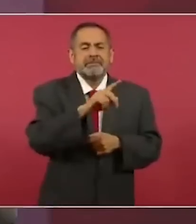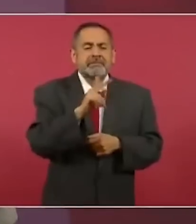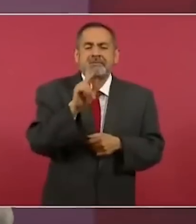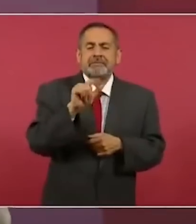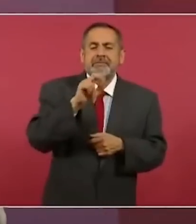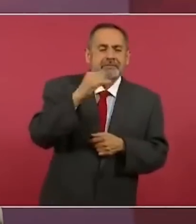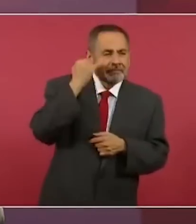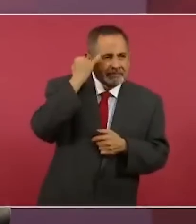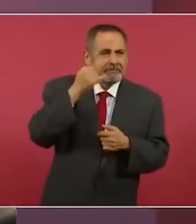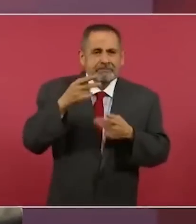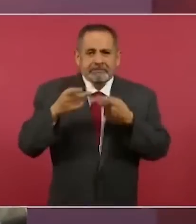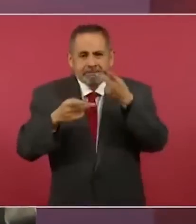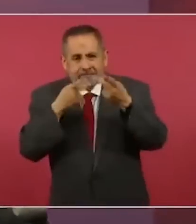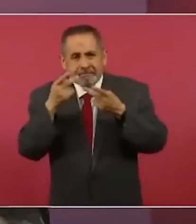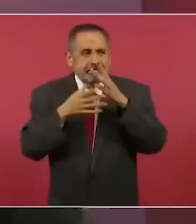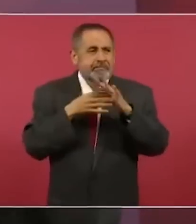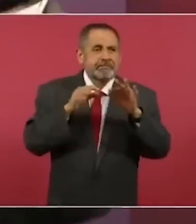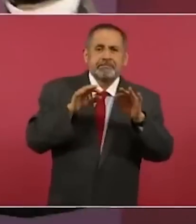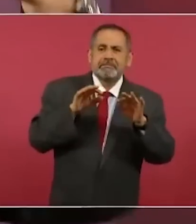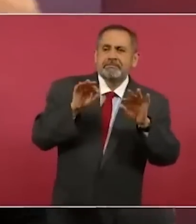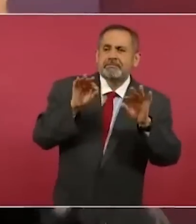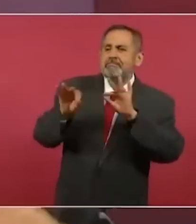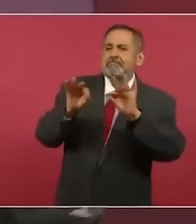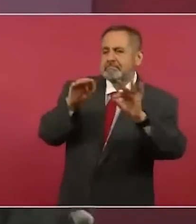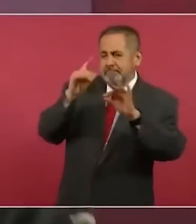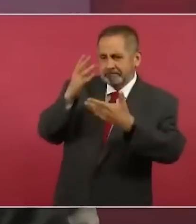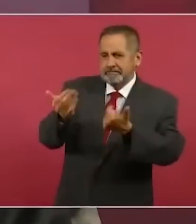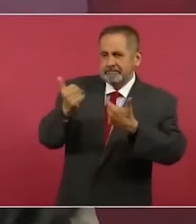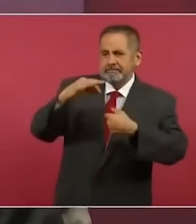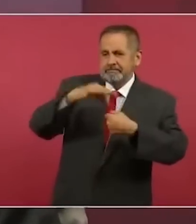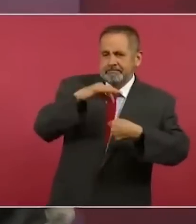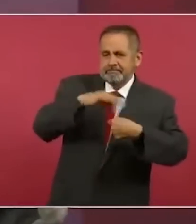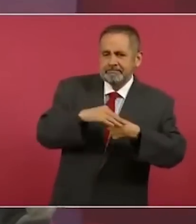campaña, y la política es tiempo.